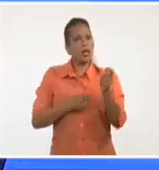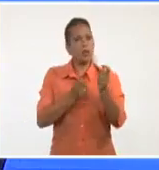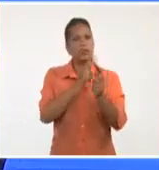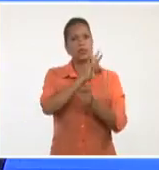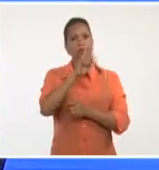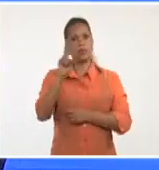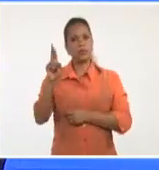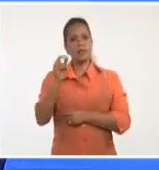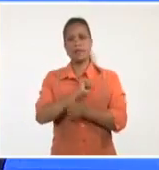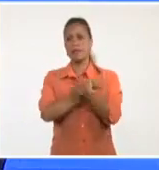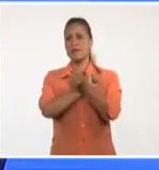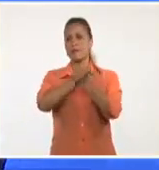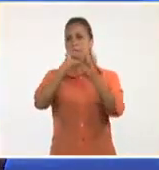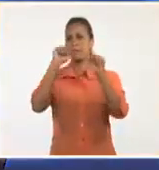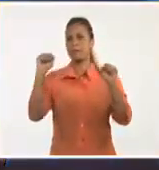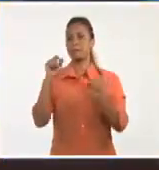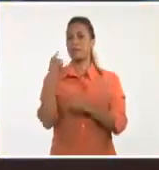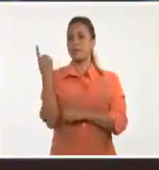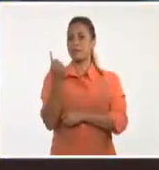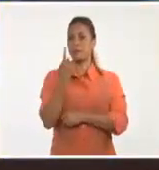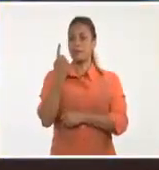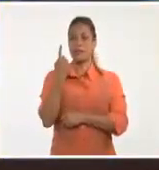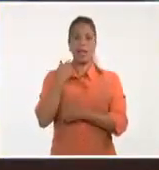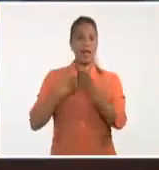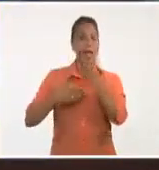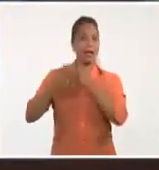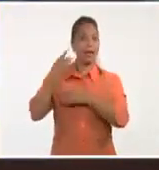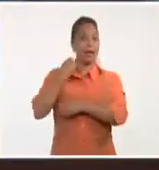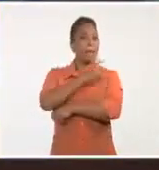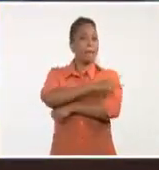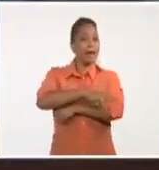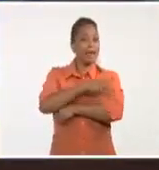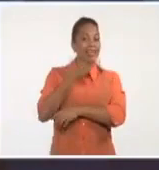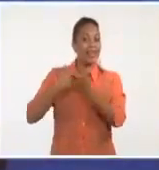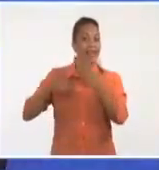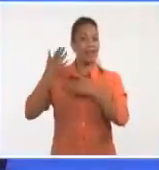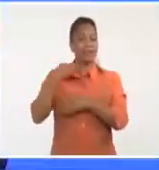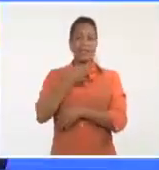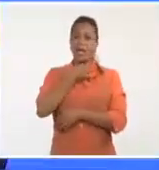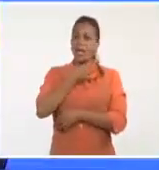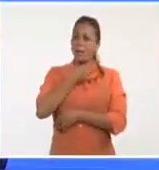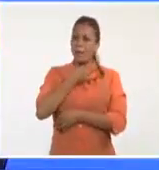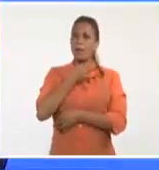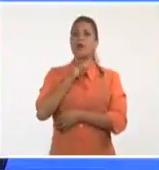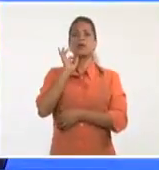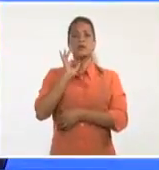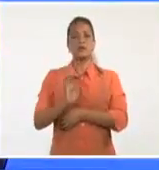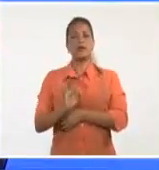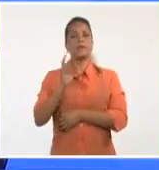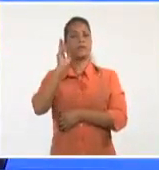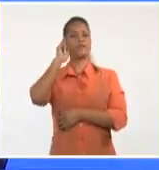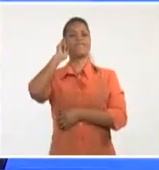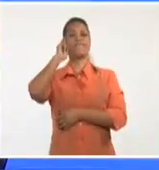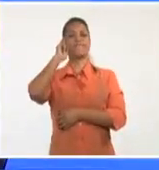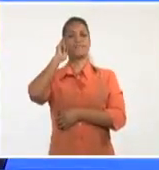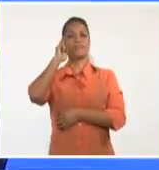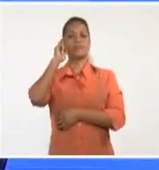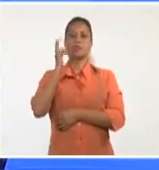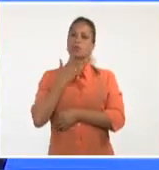a la liberación nacional de aquel país que era entonces tan populoso y pobre, siempre serán recordados